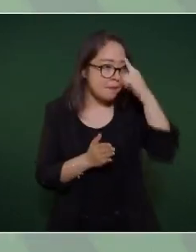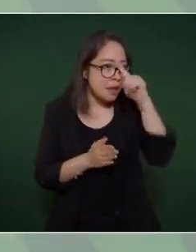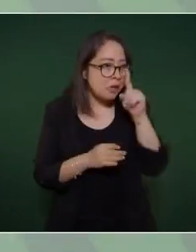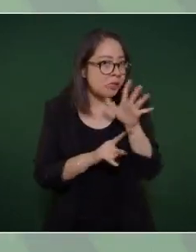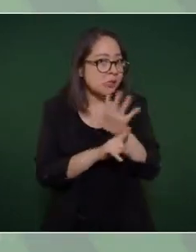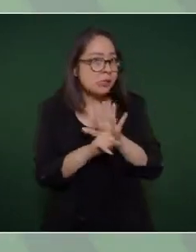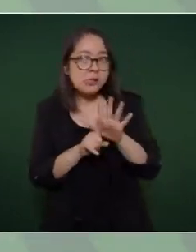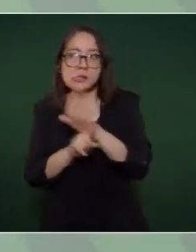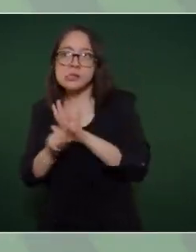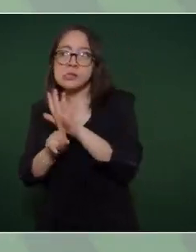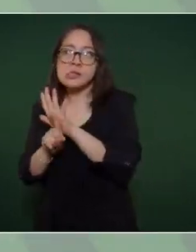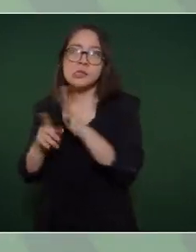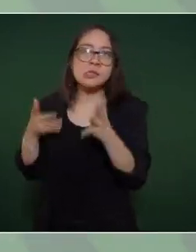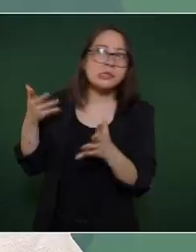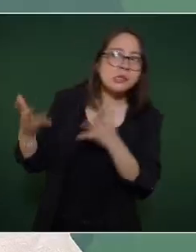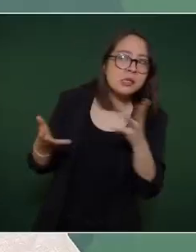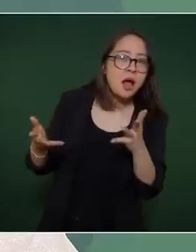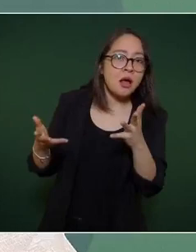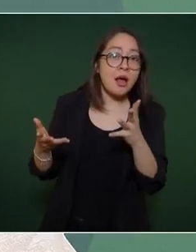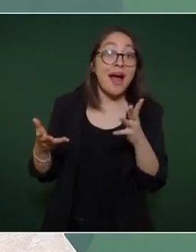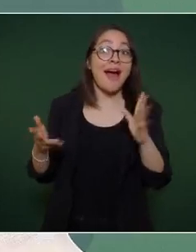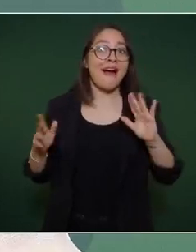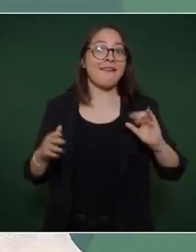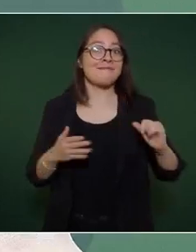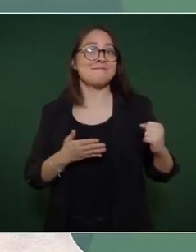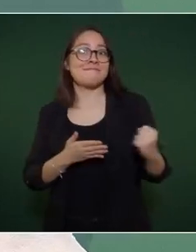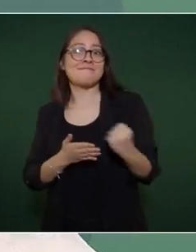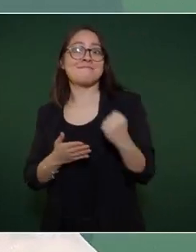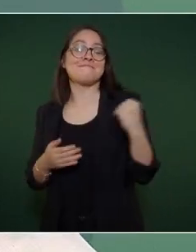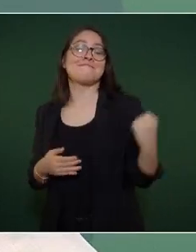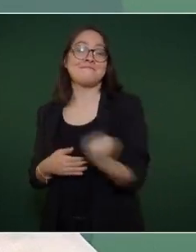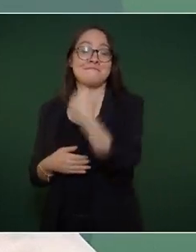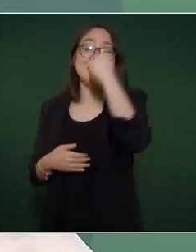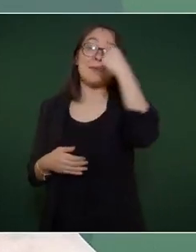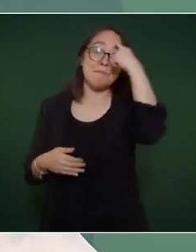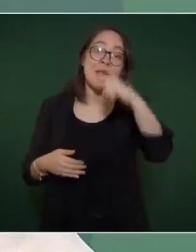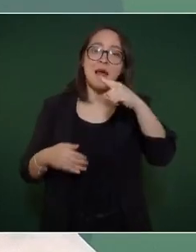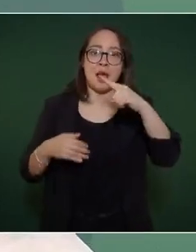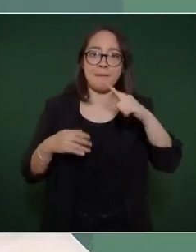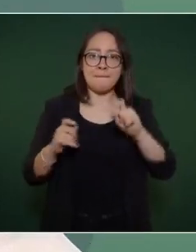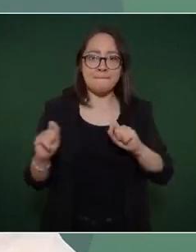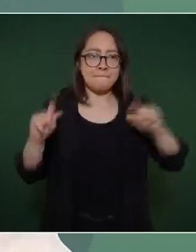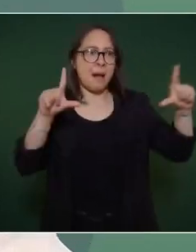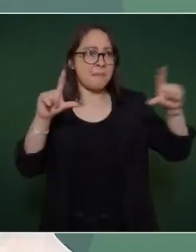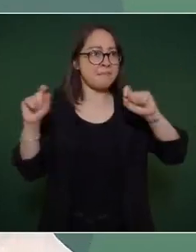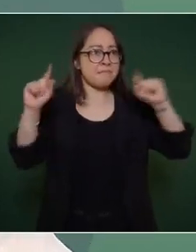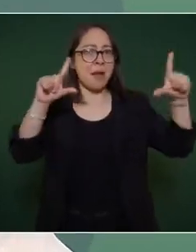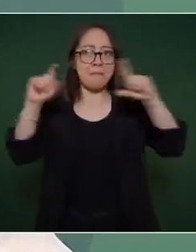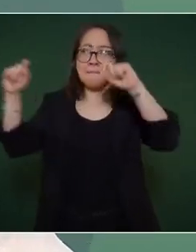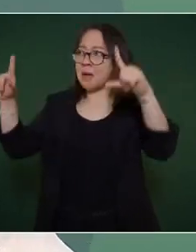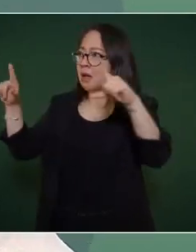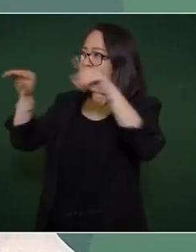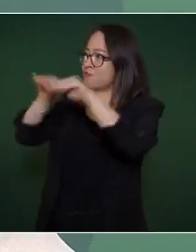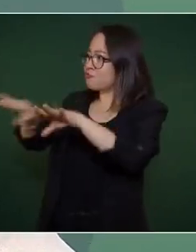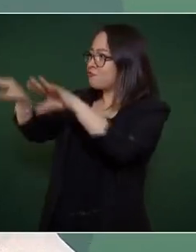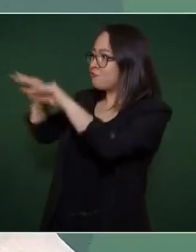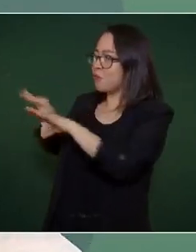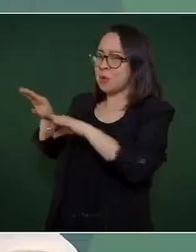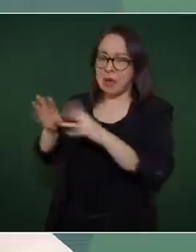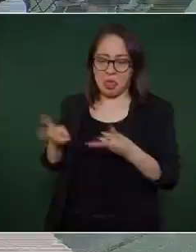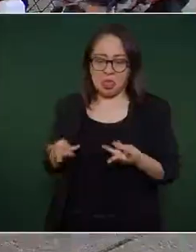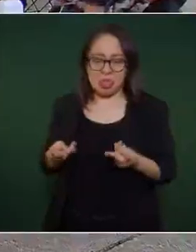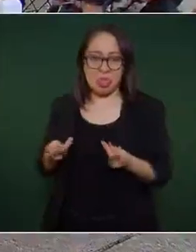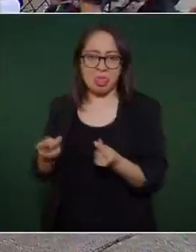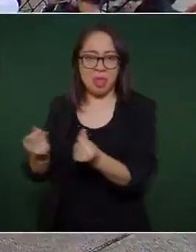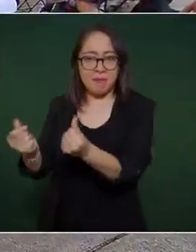en contra de nosotros, se gastan miles de millones de pesos en